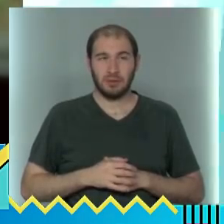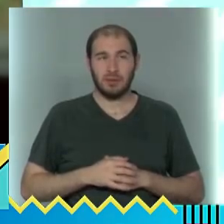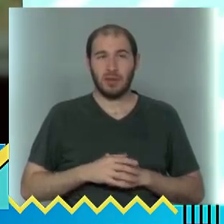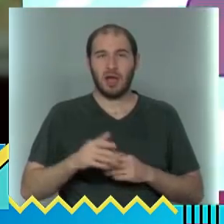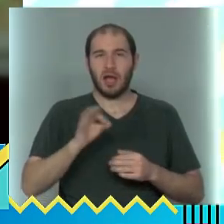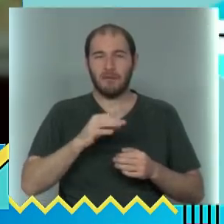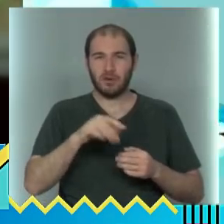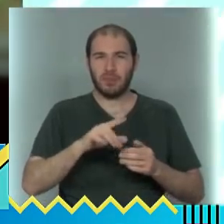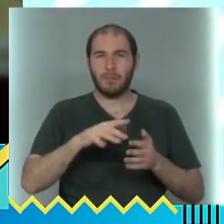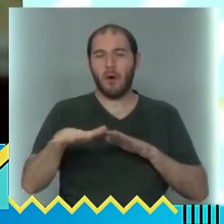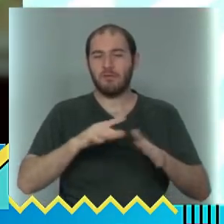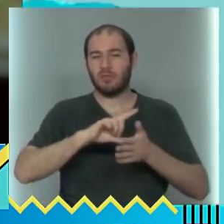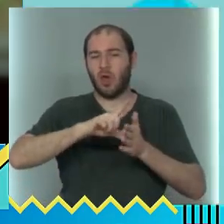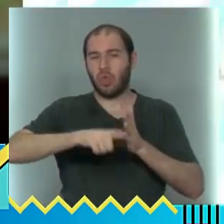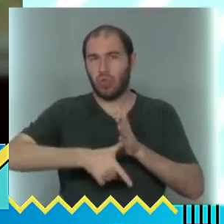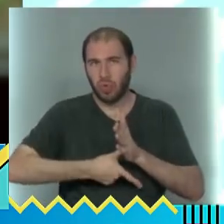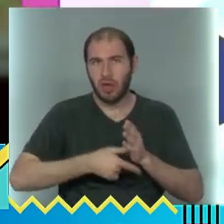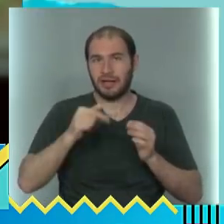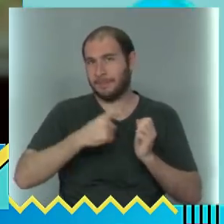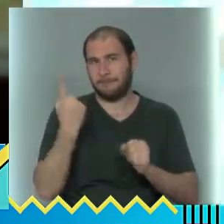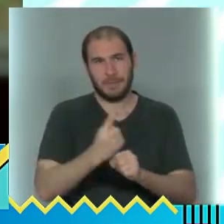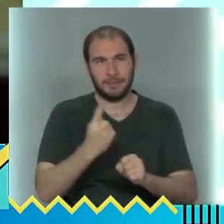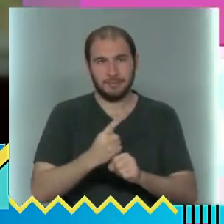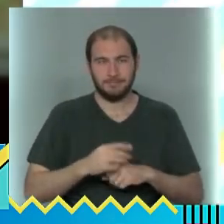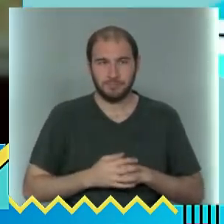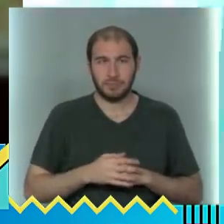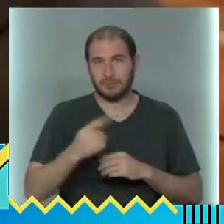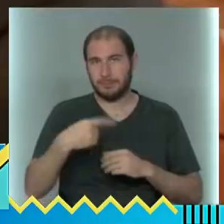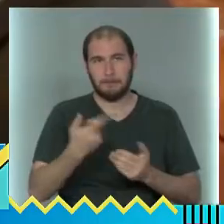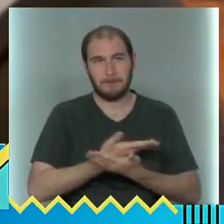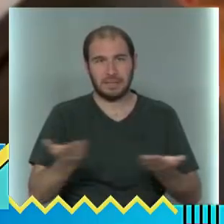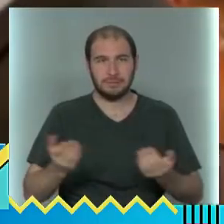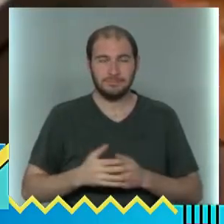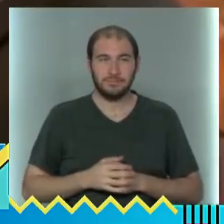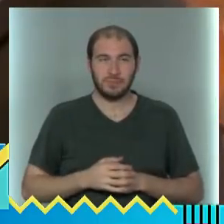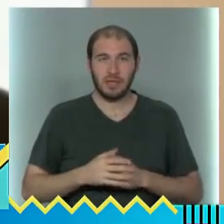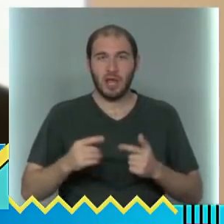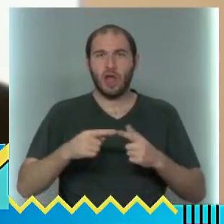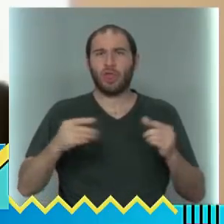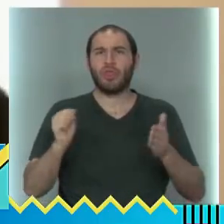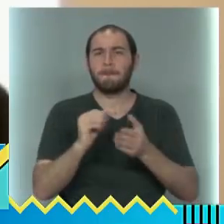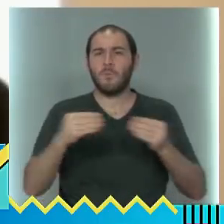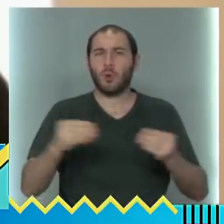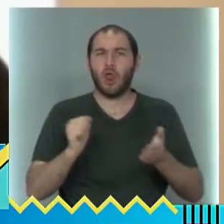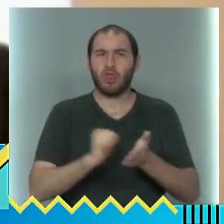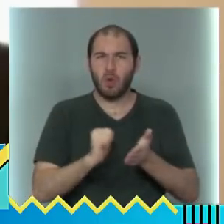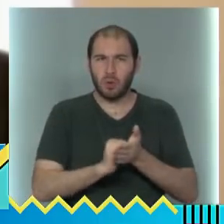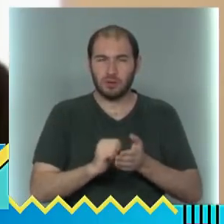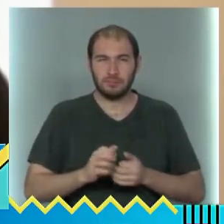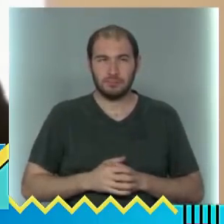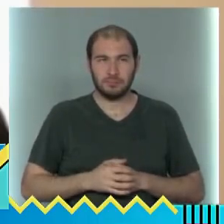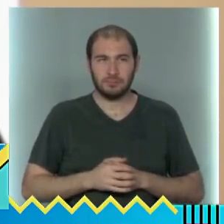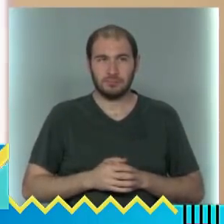bradicinesia o lentitud en el movimiento, ese es el principal y es más frecuente. La rigidez, que es